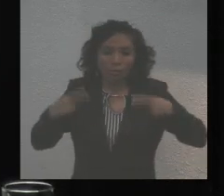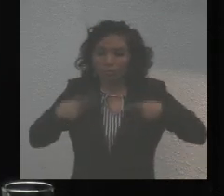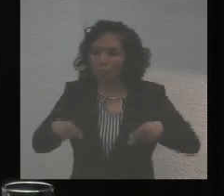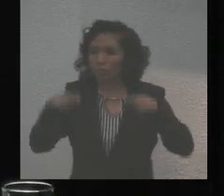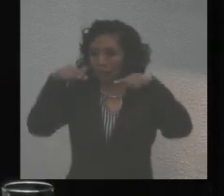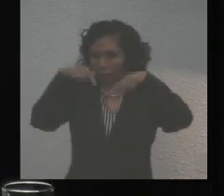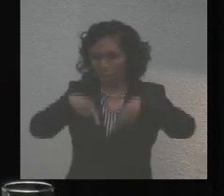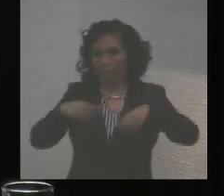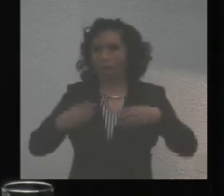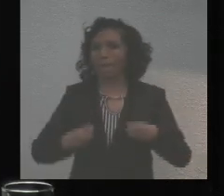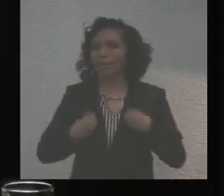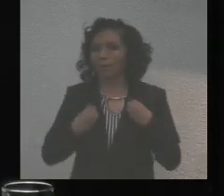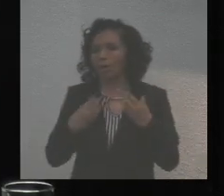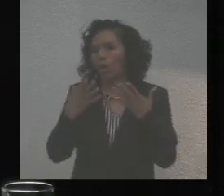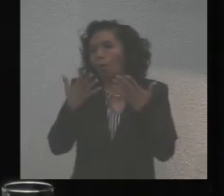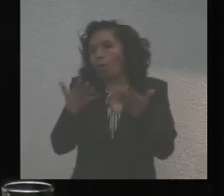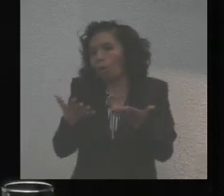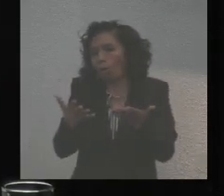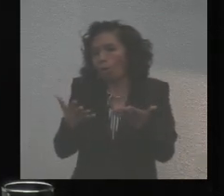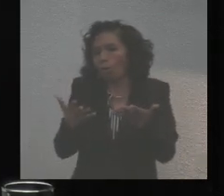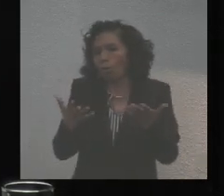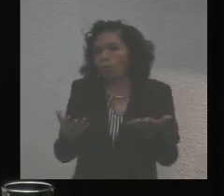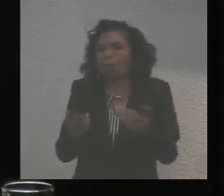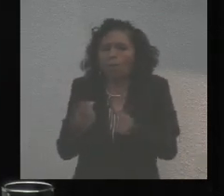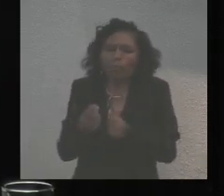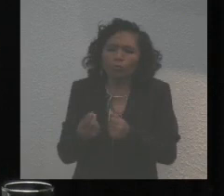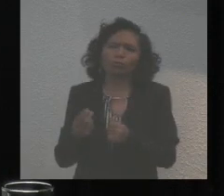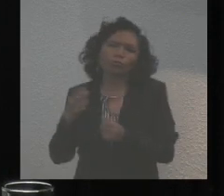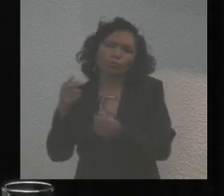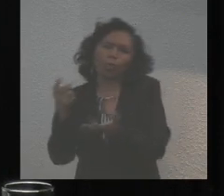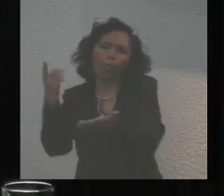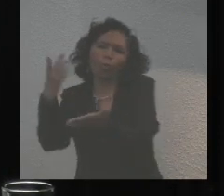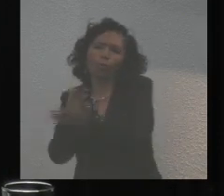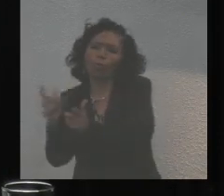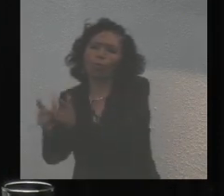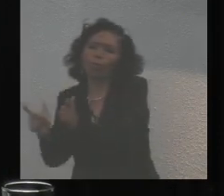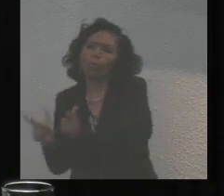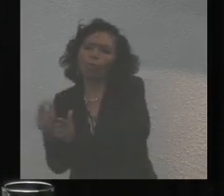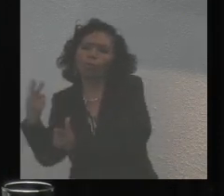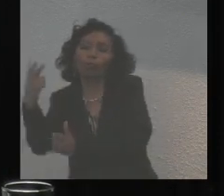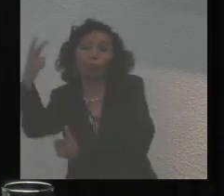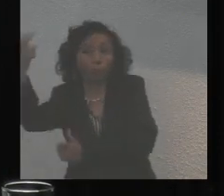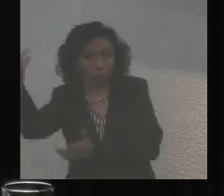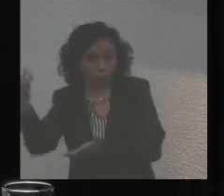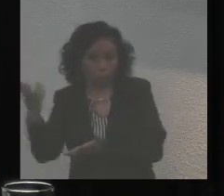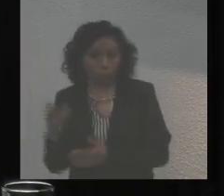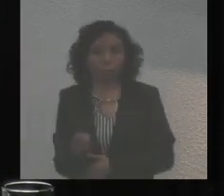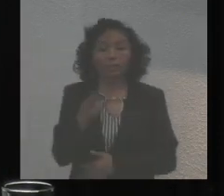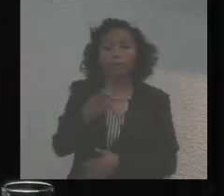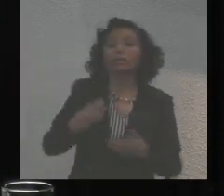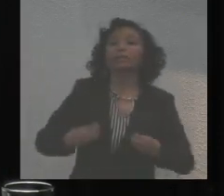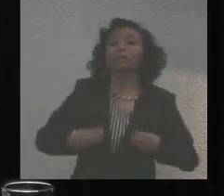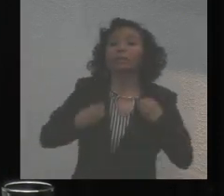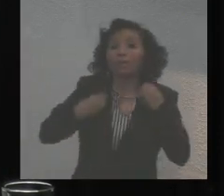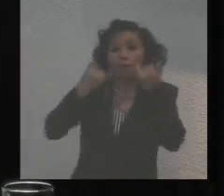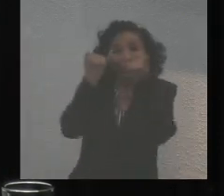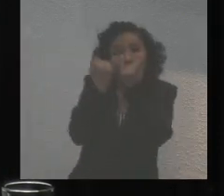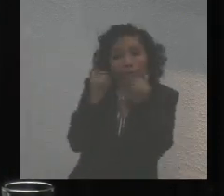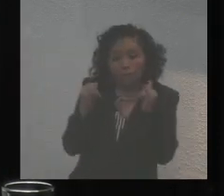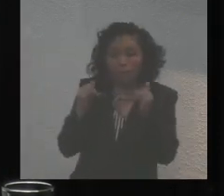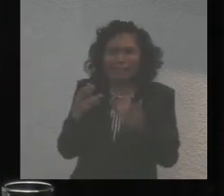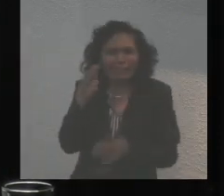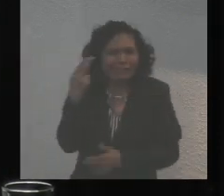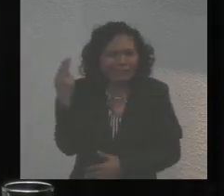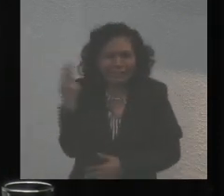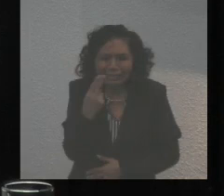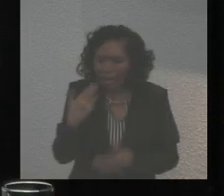maravillosa, o solo quepan los anhelos de unos cuantos. En estos 49 años de vida independiente es necesario comprender